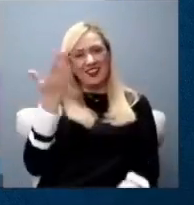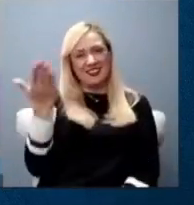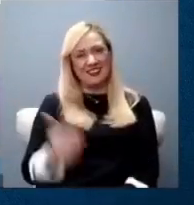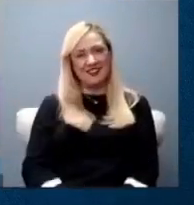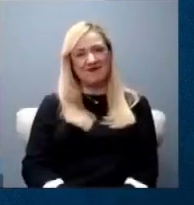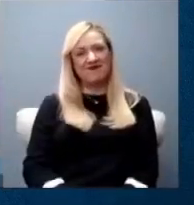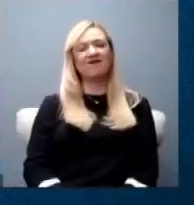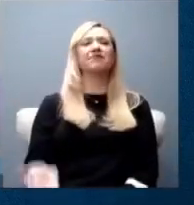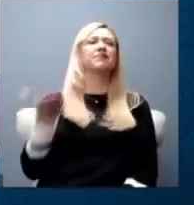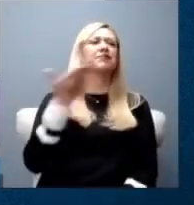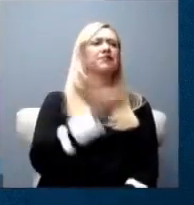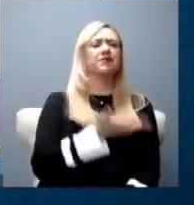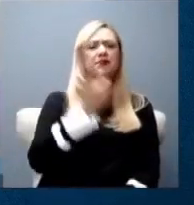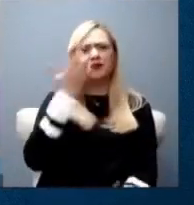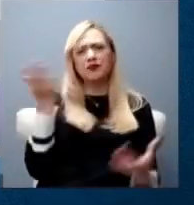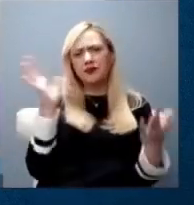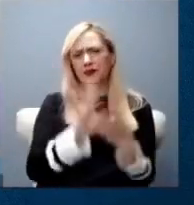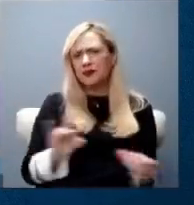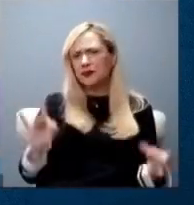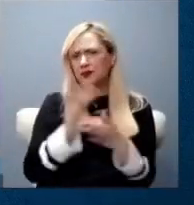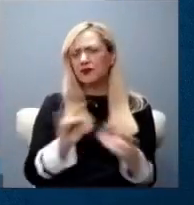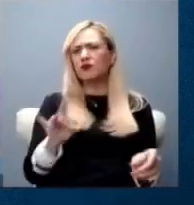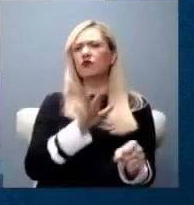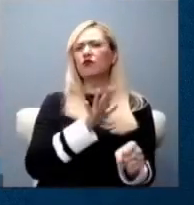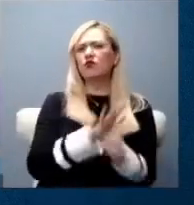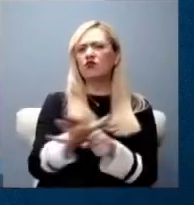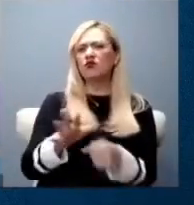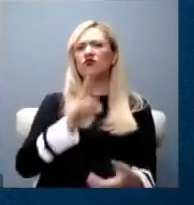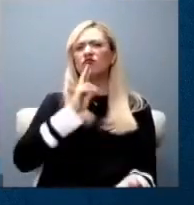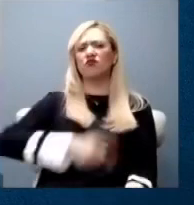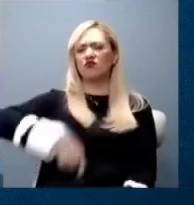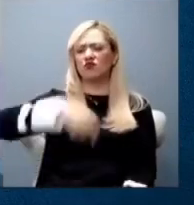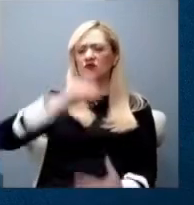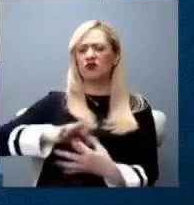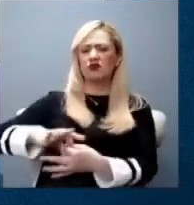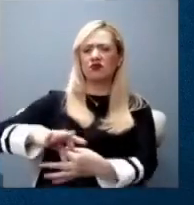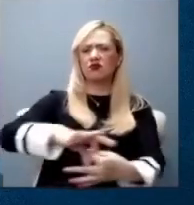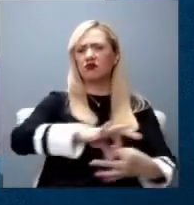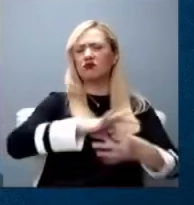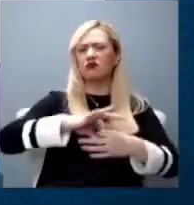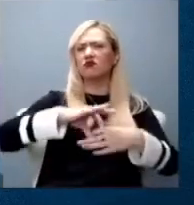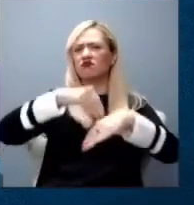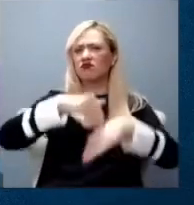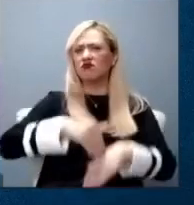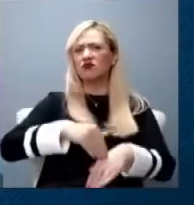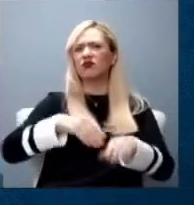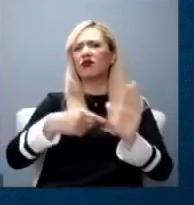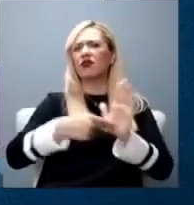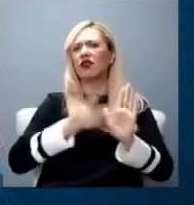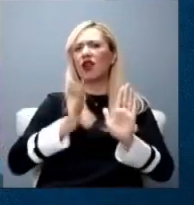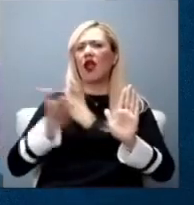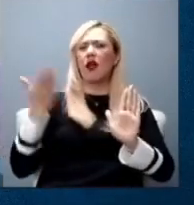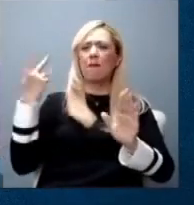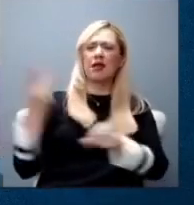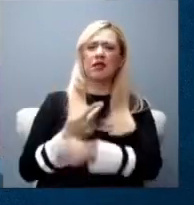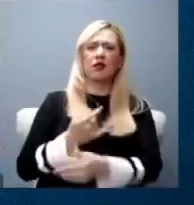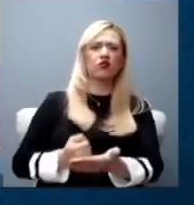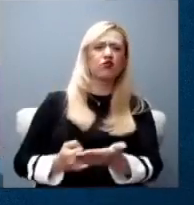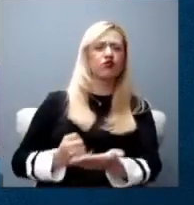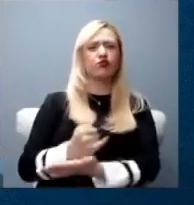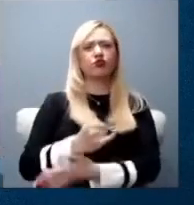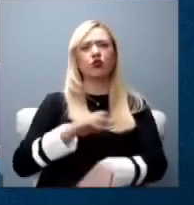me gustaría también que nos mencionaras algunas de las líneas jurisprudenciales o temáticas en las que tú encuentras un desarrollo interesante,